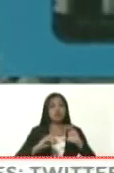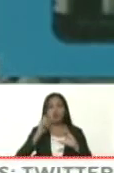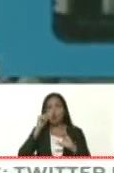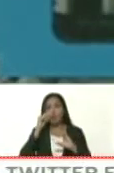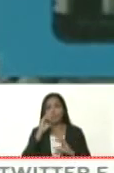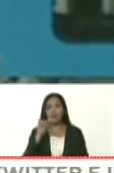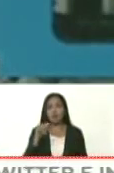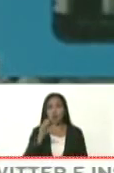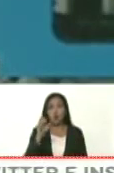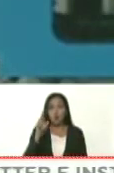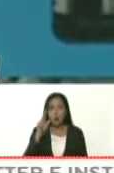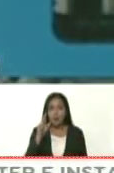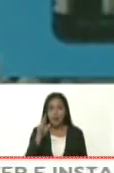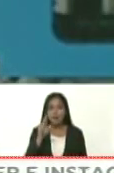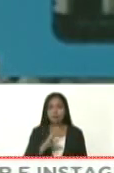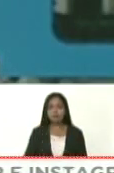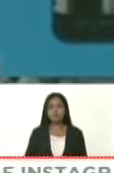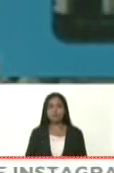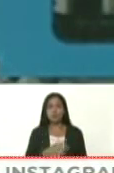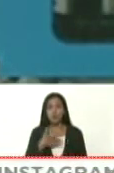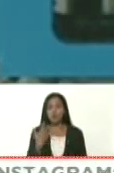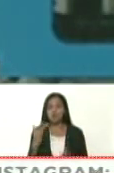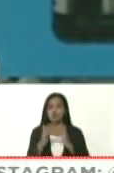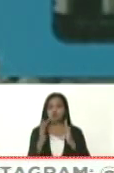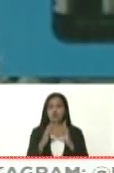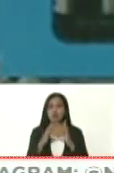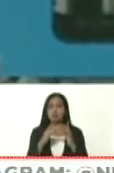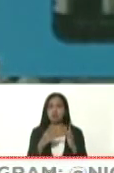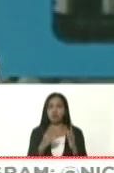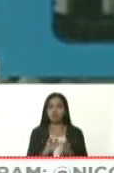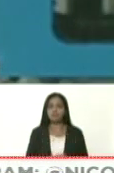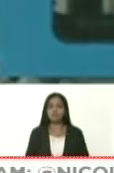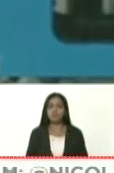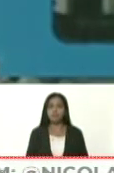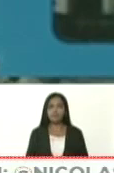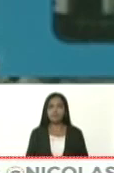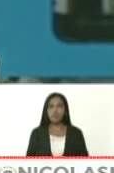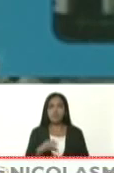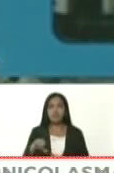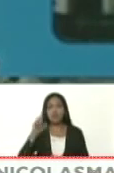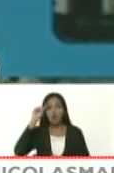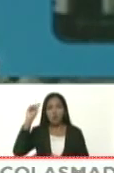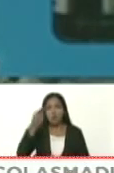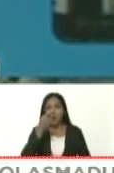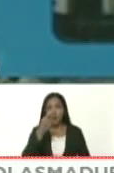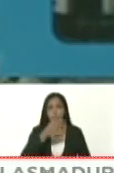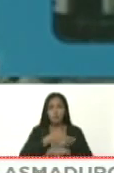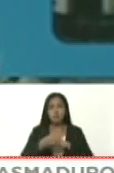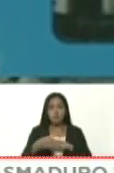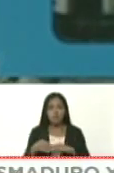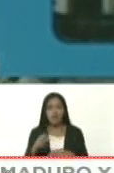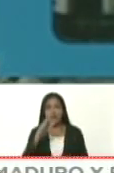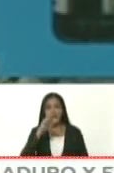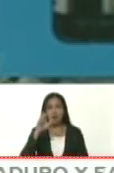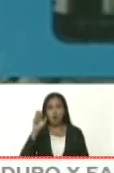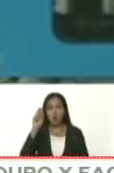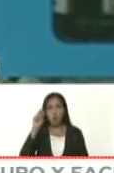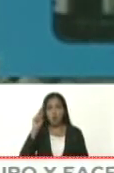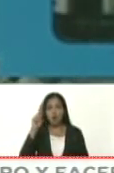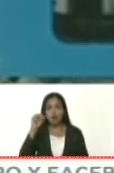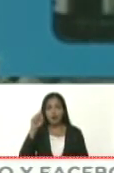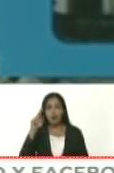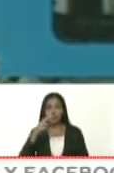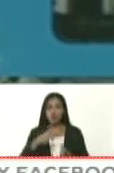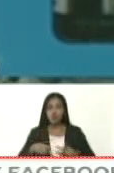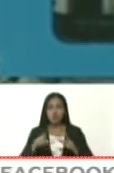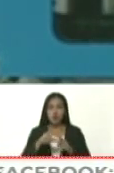Márquez. Así que quiero hacer un pase al estado Guárico, municipio Leonardo Infante. Allá